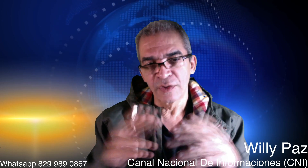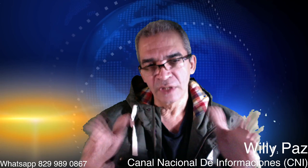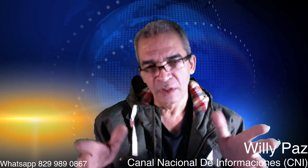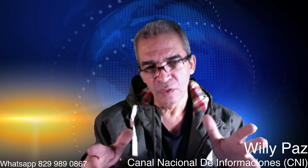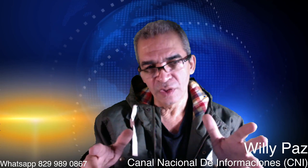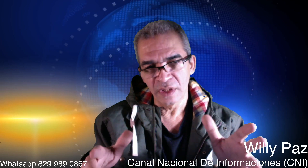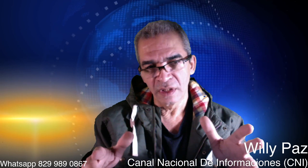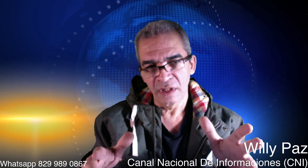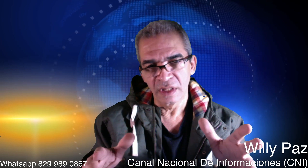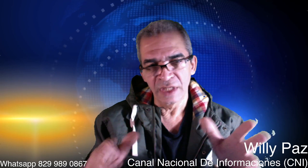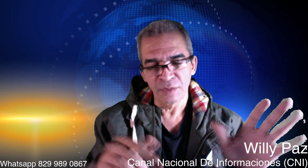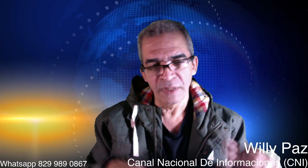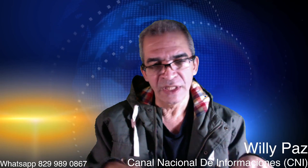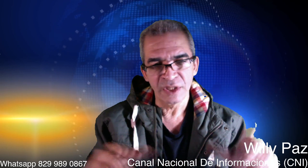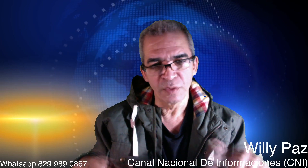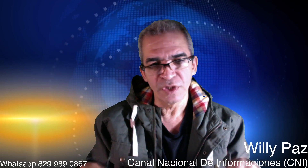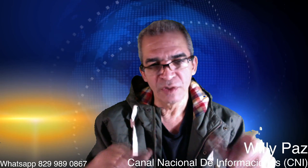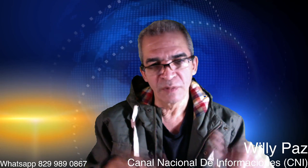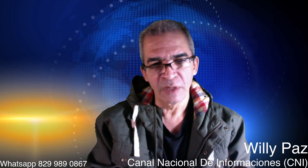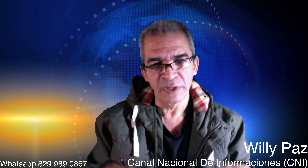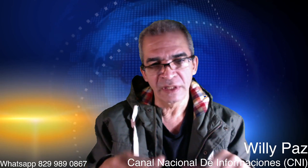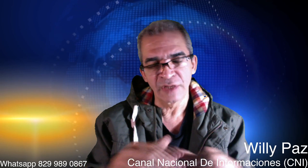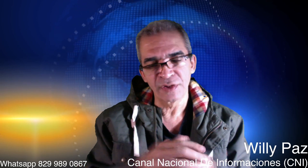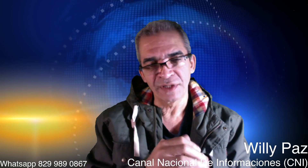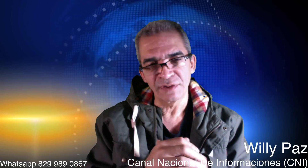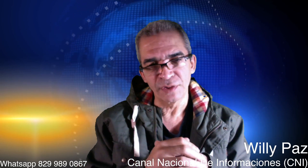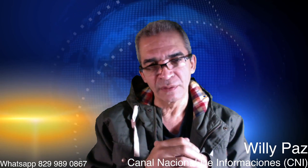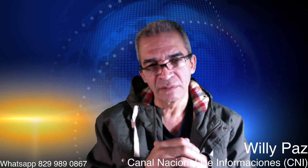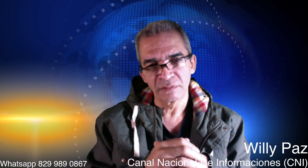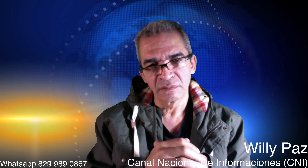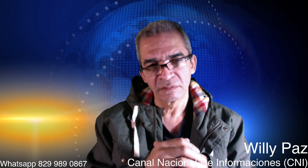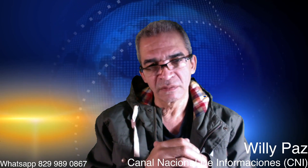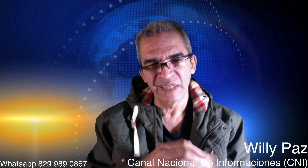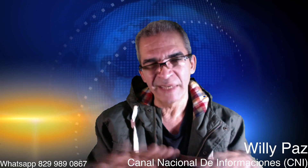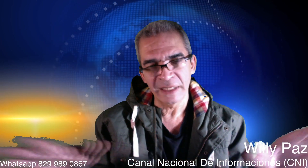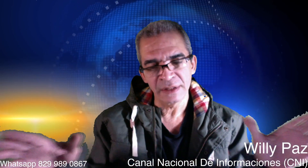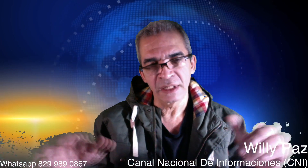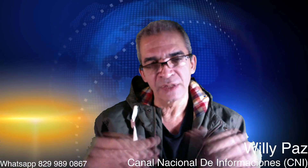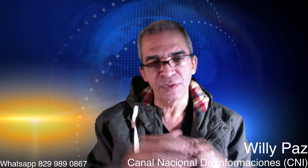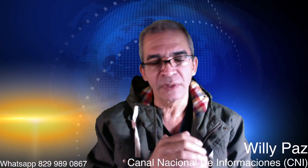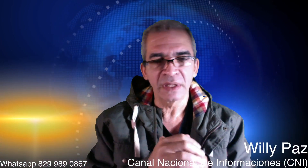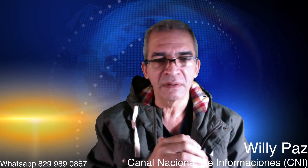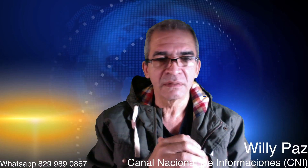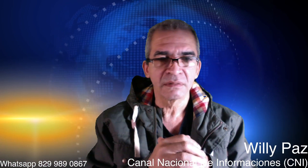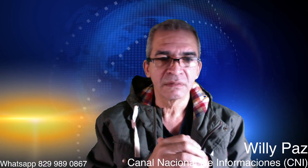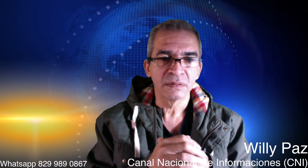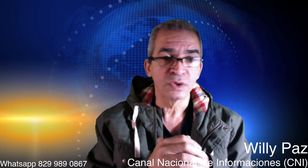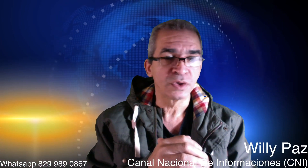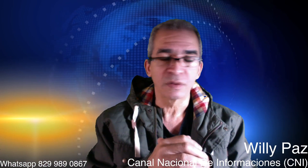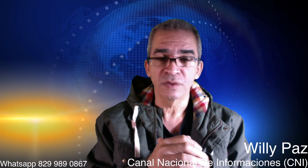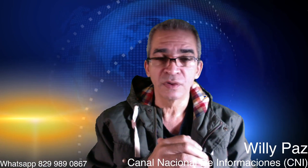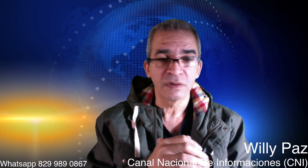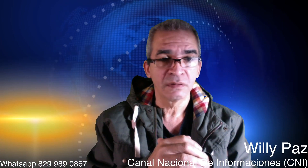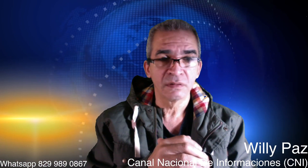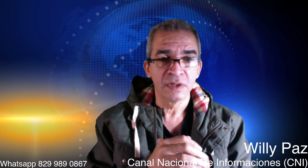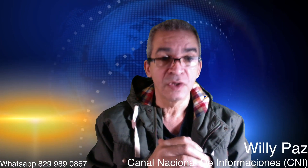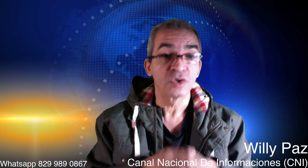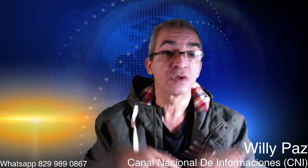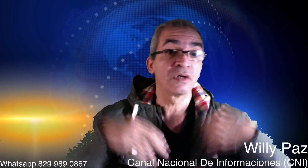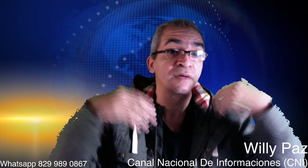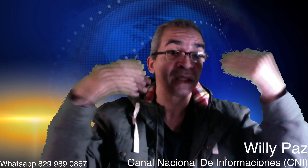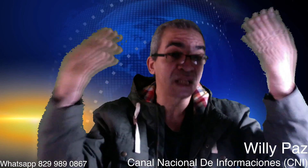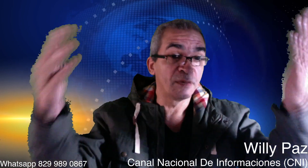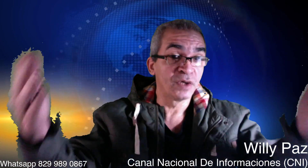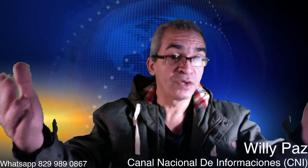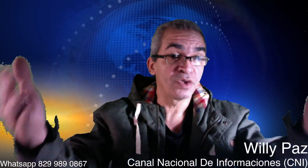Y es otra cosa, esos países lo hicieron bajo estado de excepción, de emergencia nacional, nosotros no.